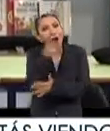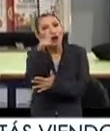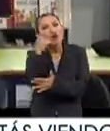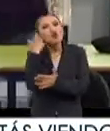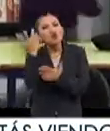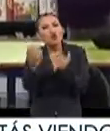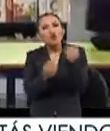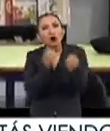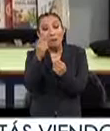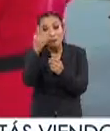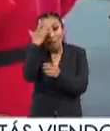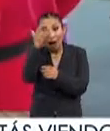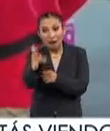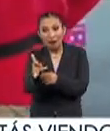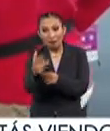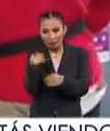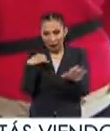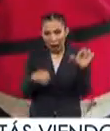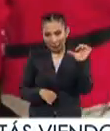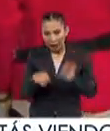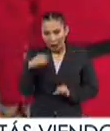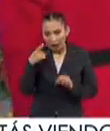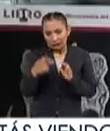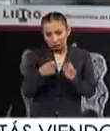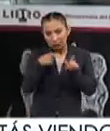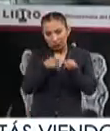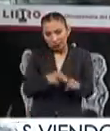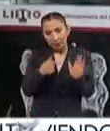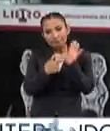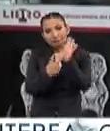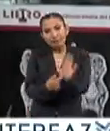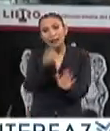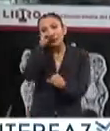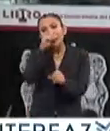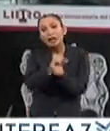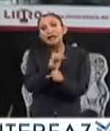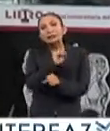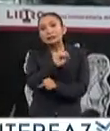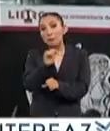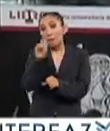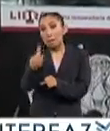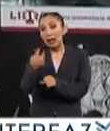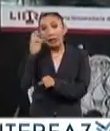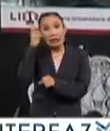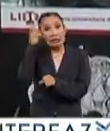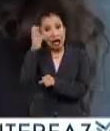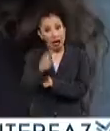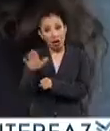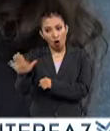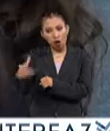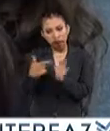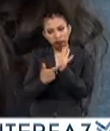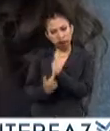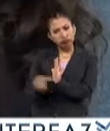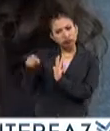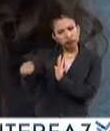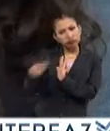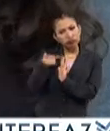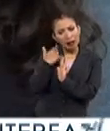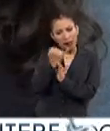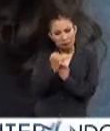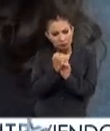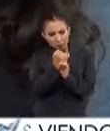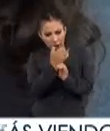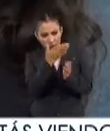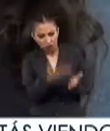con un espectáculo de magia. Las actividades continuaron con la presencia de la Secretaría de Seguridad Pública de Hidalgo, quienes presentaron al